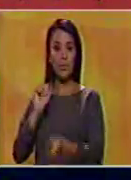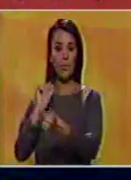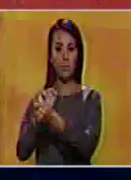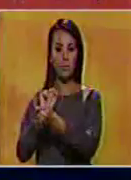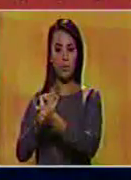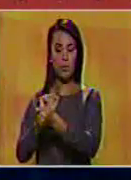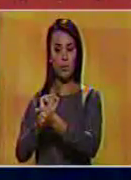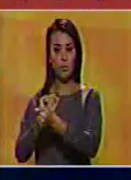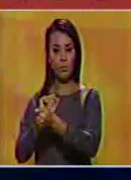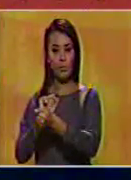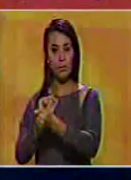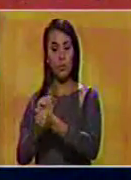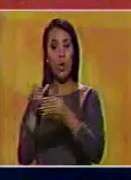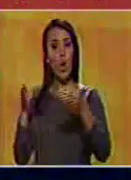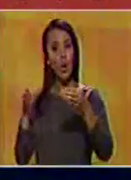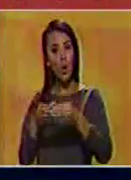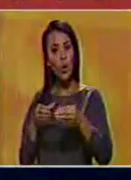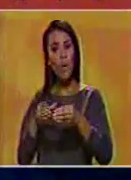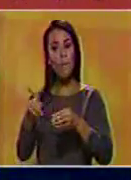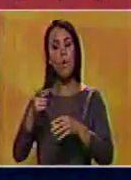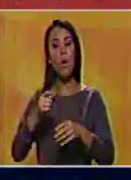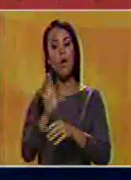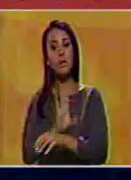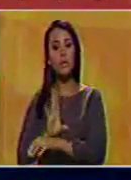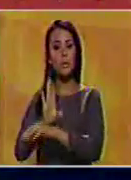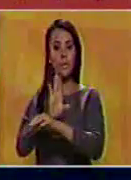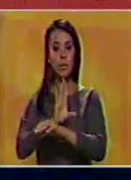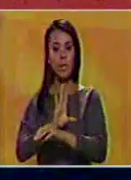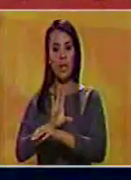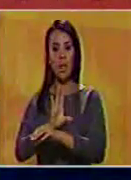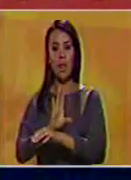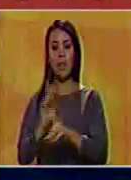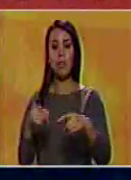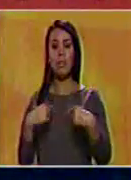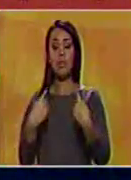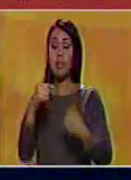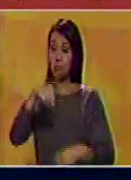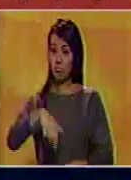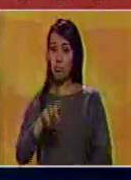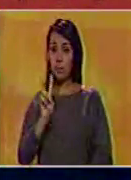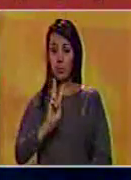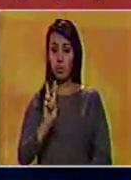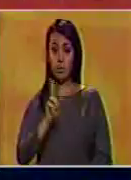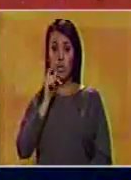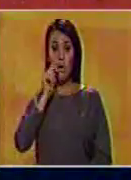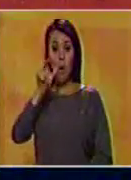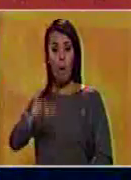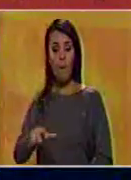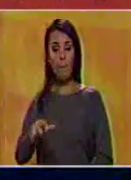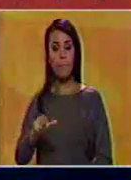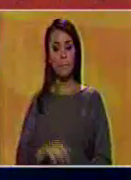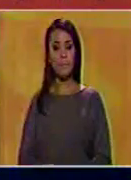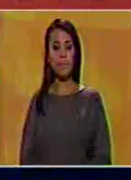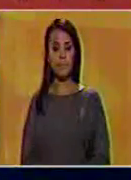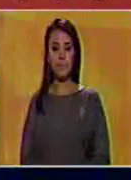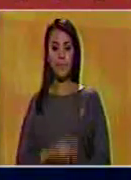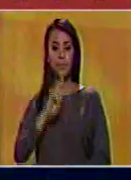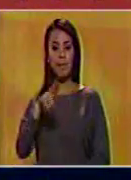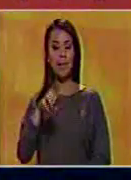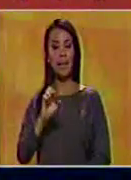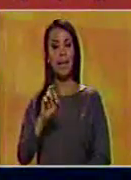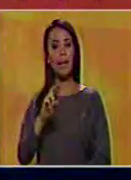por organismos de seguridad del estado venezolano el señor henry werth emanuel